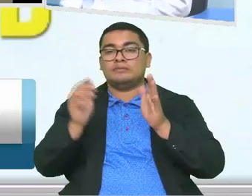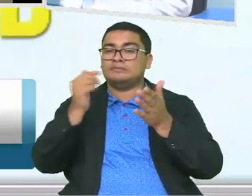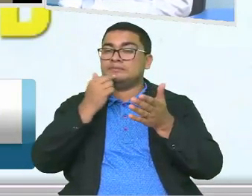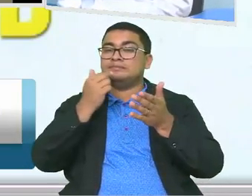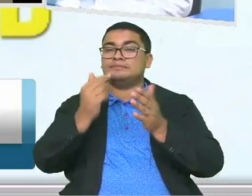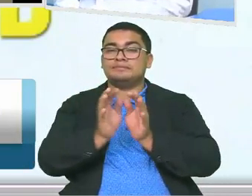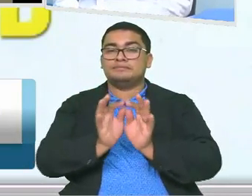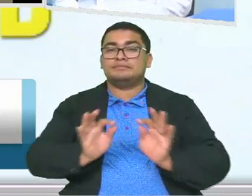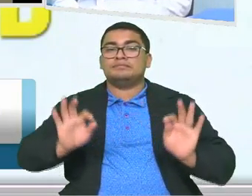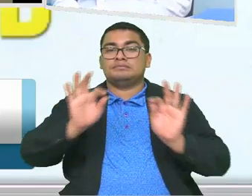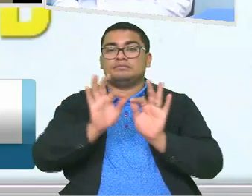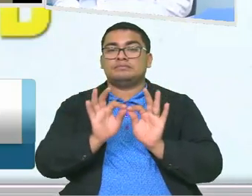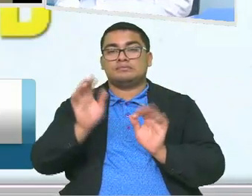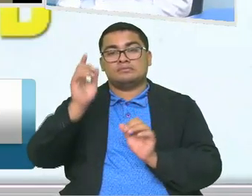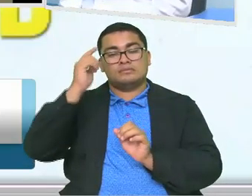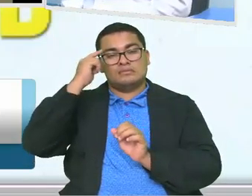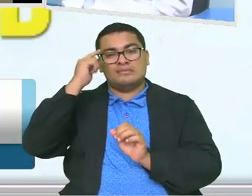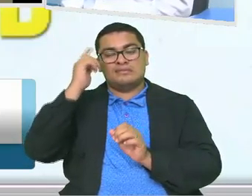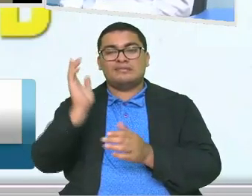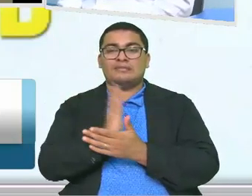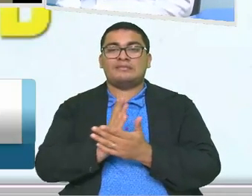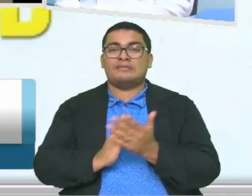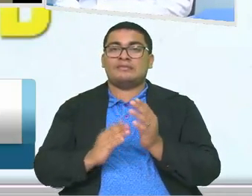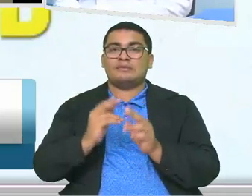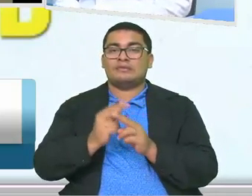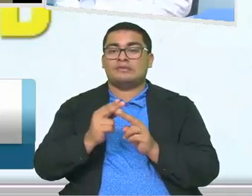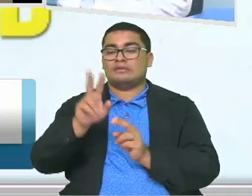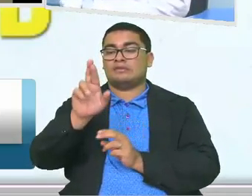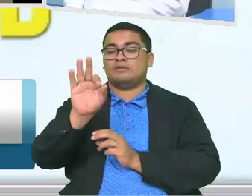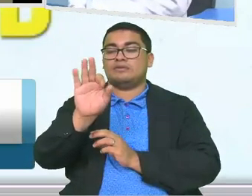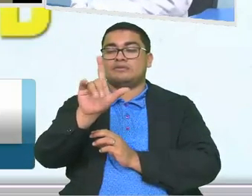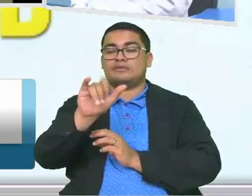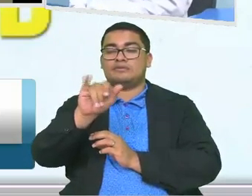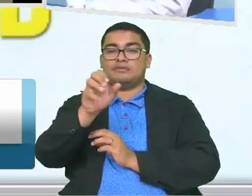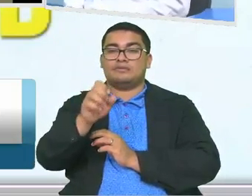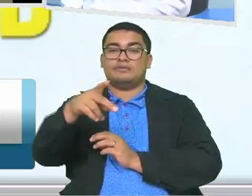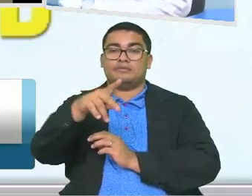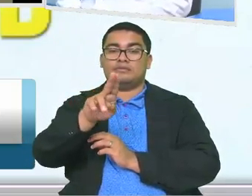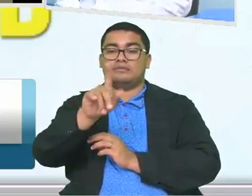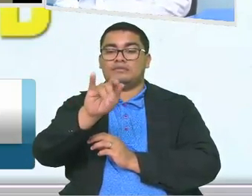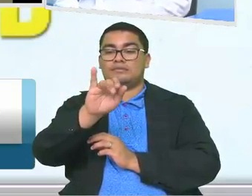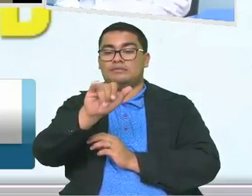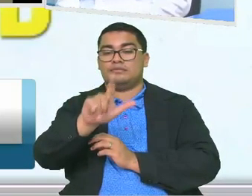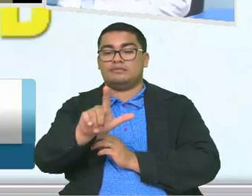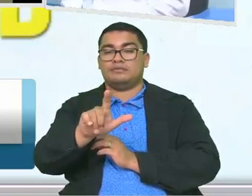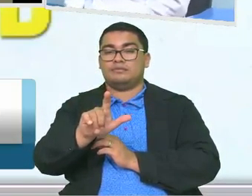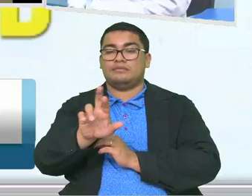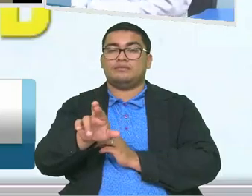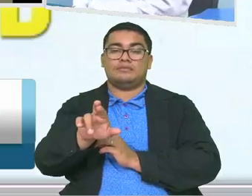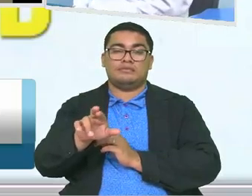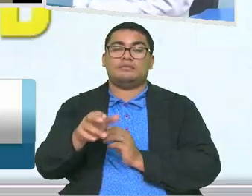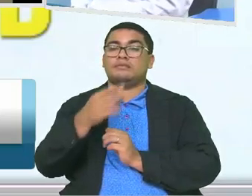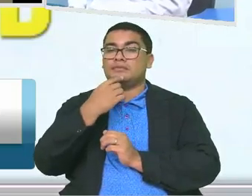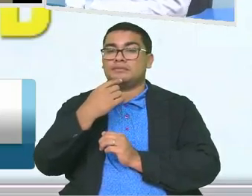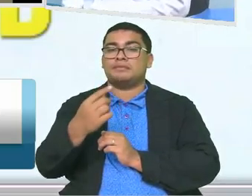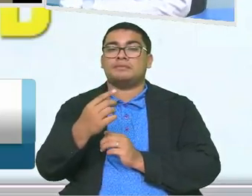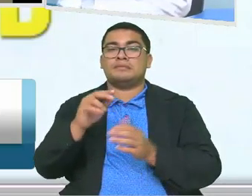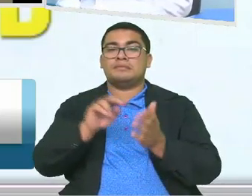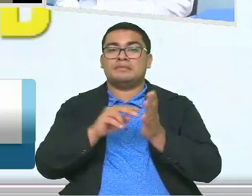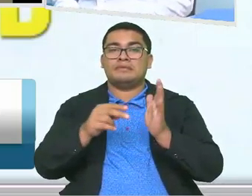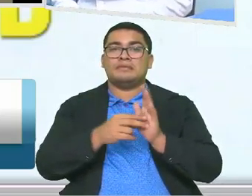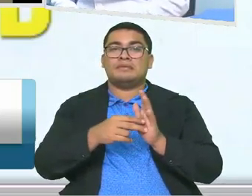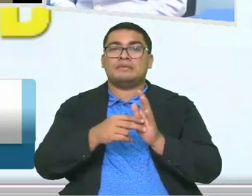nosotros utilizamos para poder revisar al paciente. Uh-huh. Ahí observamos lo que es el segmento anterior, la parte anterior del ojo, ¿verdad?, la estructura